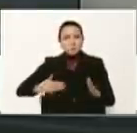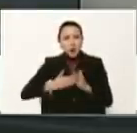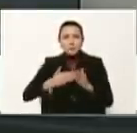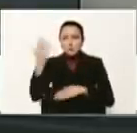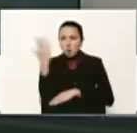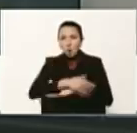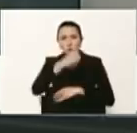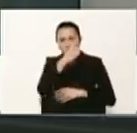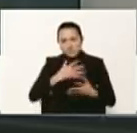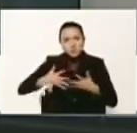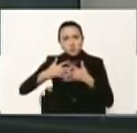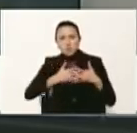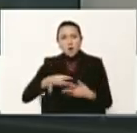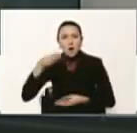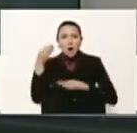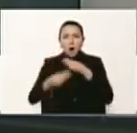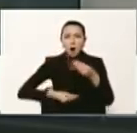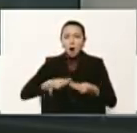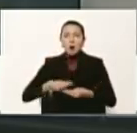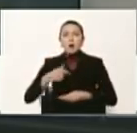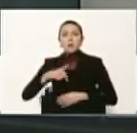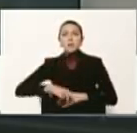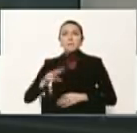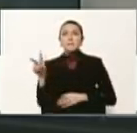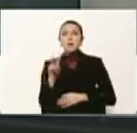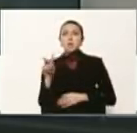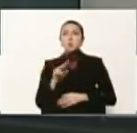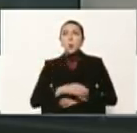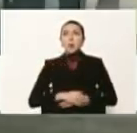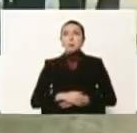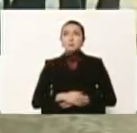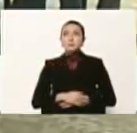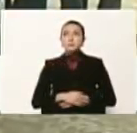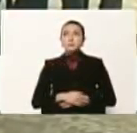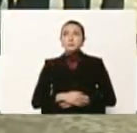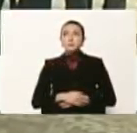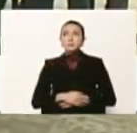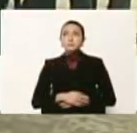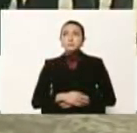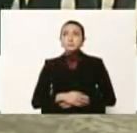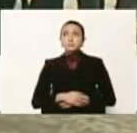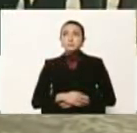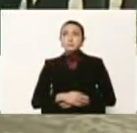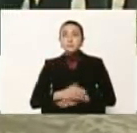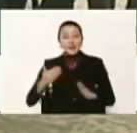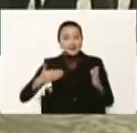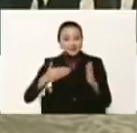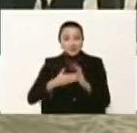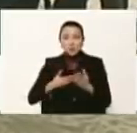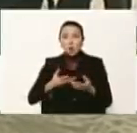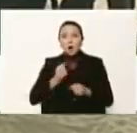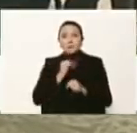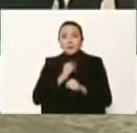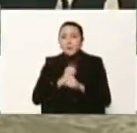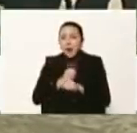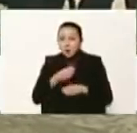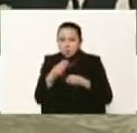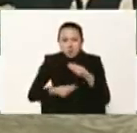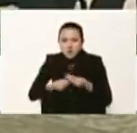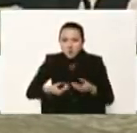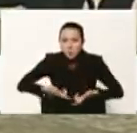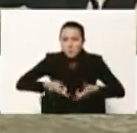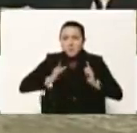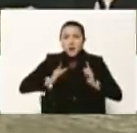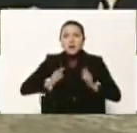del gobierno de Estados Unidos contra Venezuela. Así que esta operación permitió dar